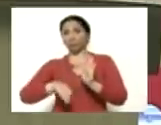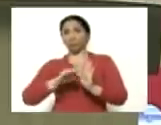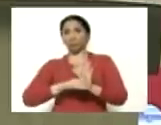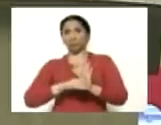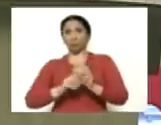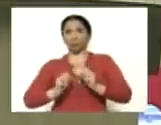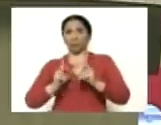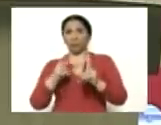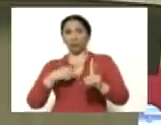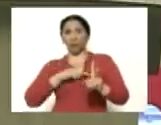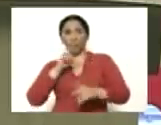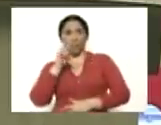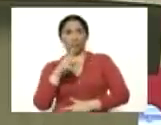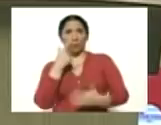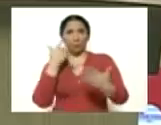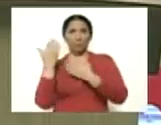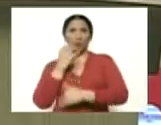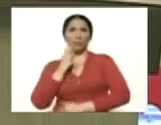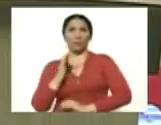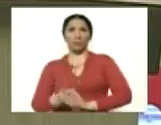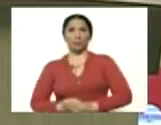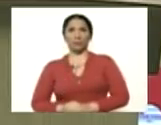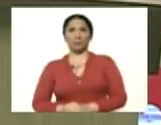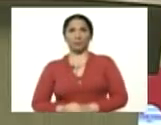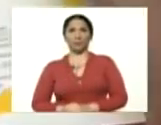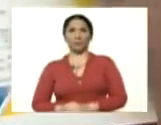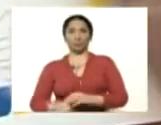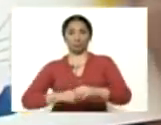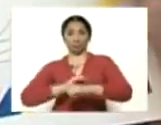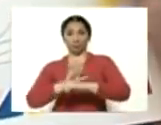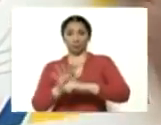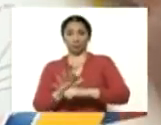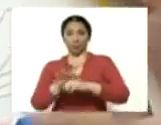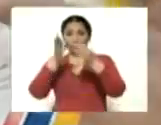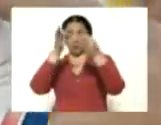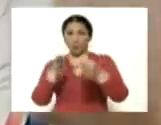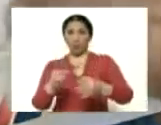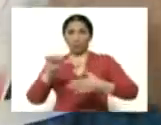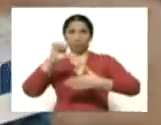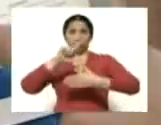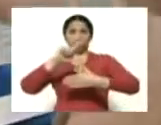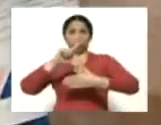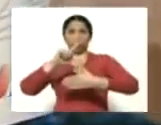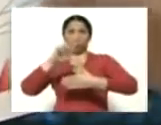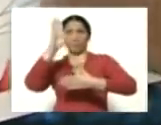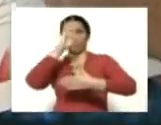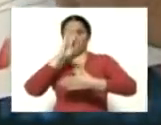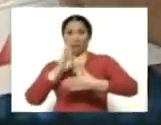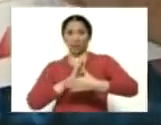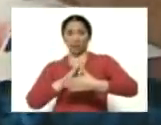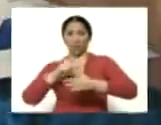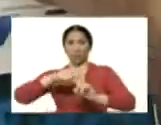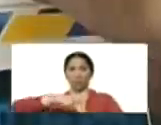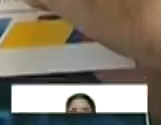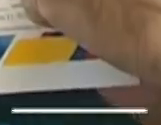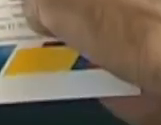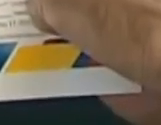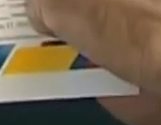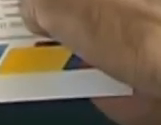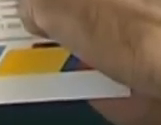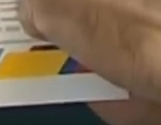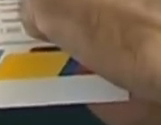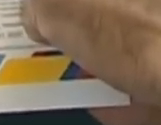y aquí vemos, por ejemplo, casos de COVID-19 confirmados en América Latina. Brasil, con una curva exponencial